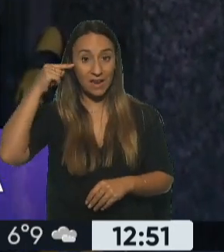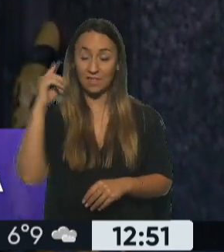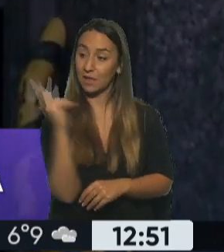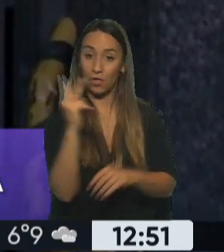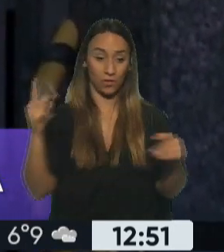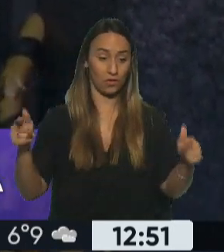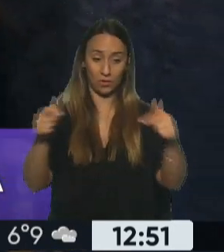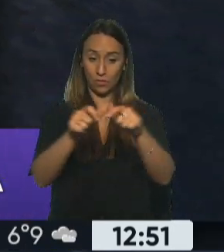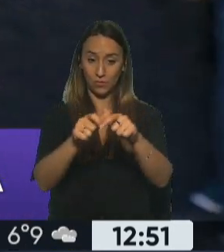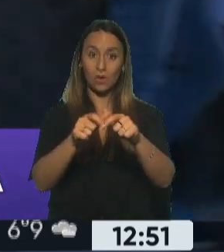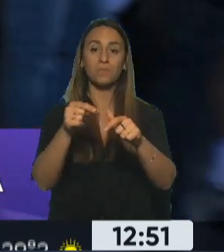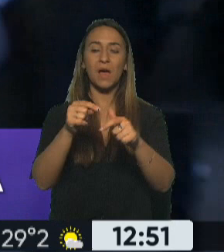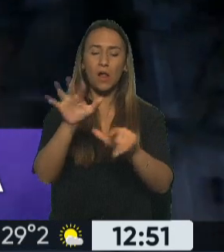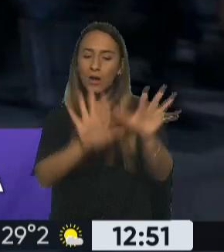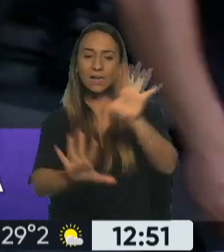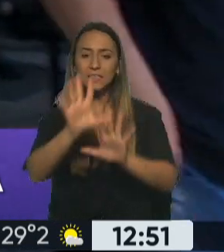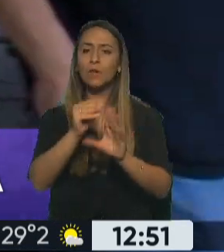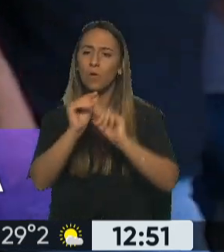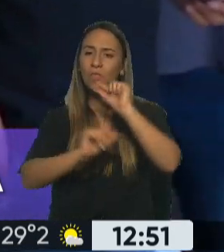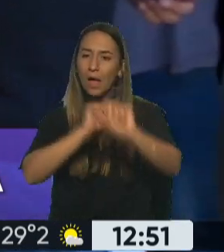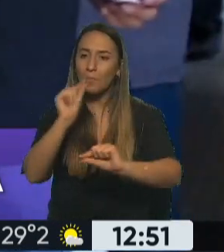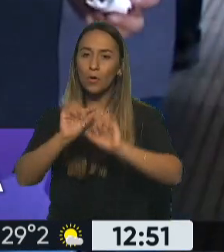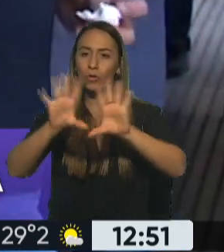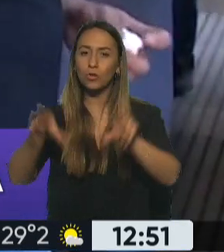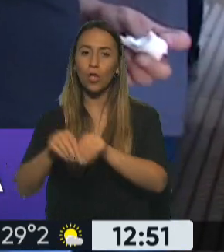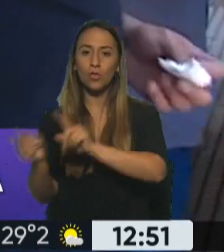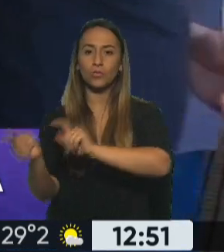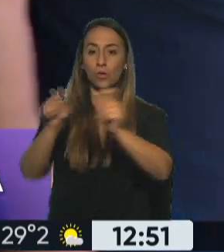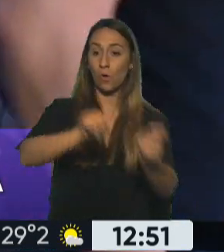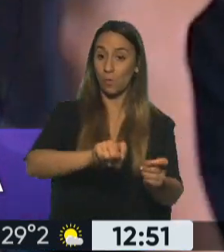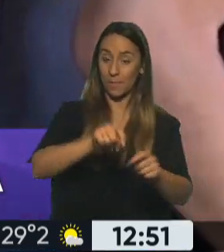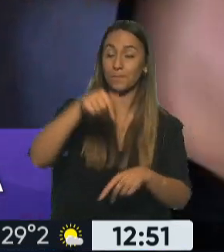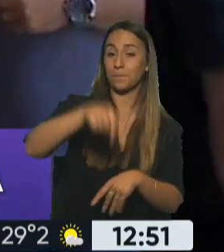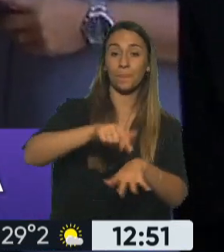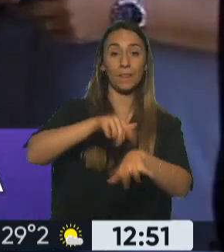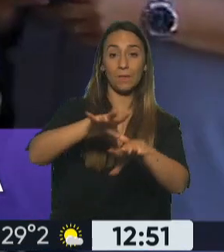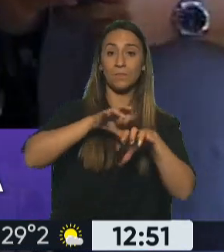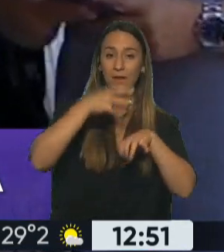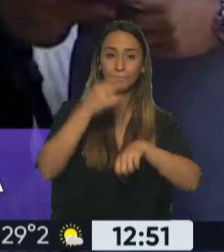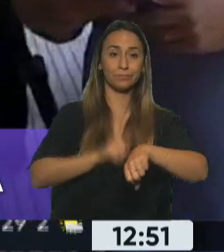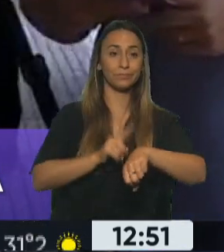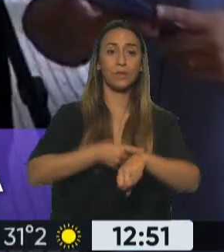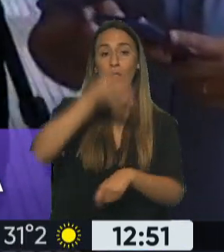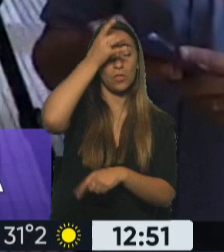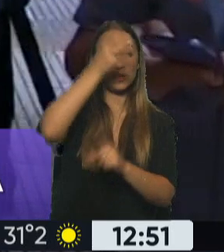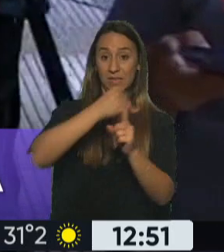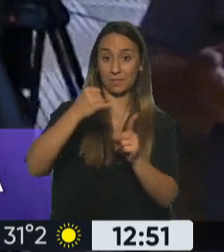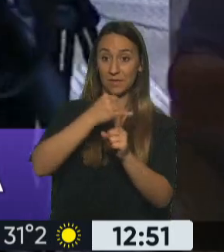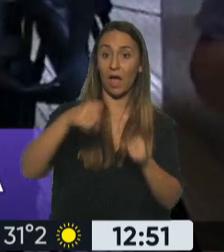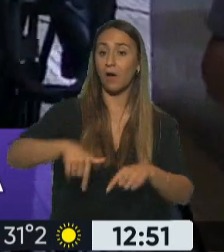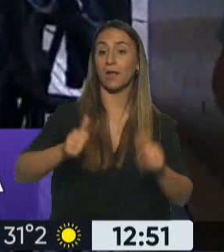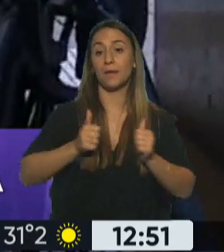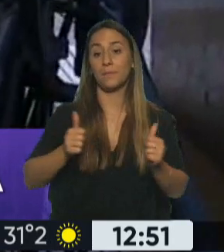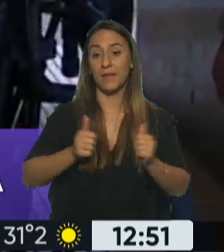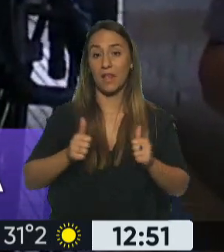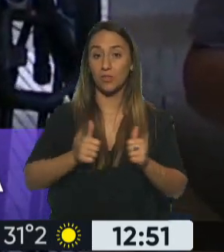transición una gran cantidad de medios se encuentra presente en este lugar desde muy temprano la hora prevista Eran las 2 y ahora bueno se aguarda de un momento